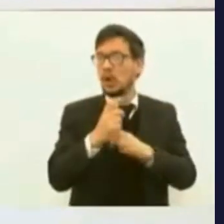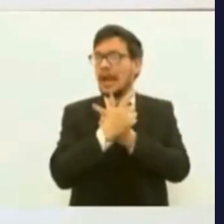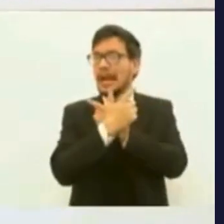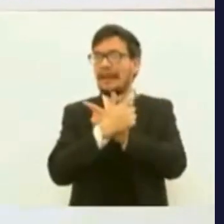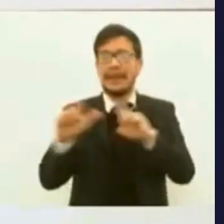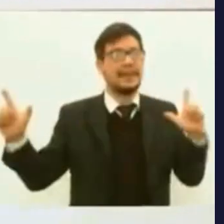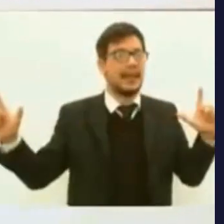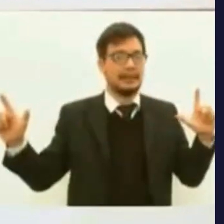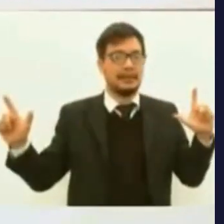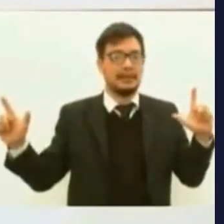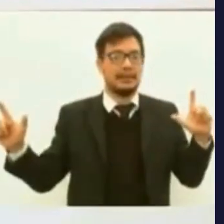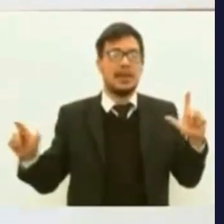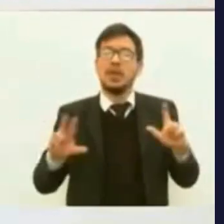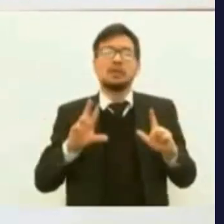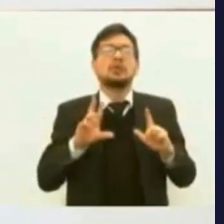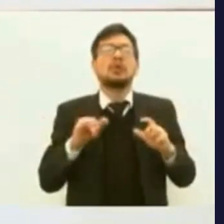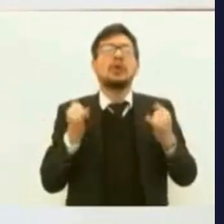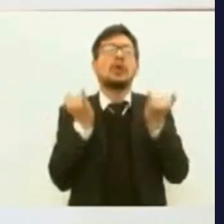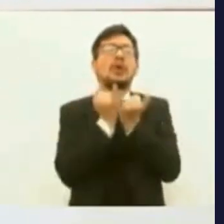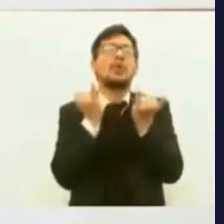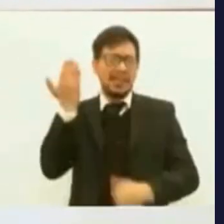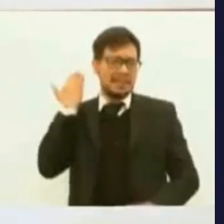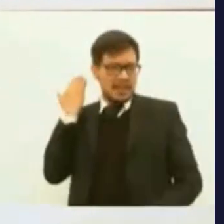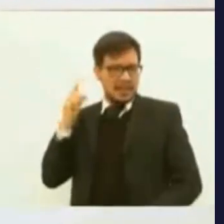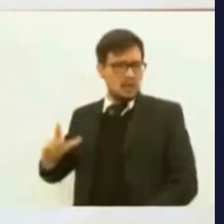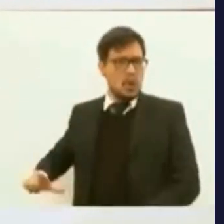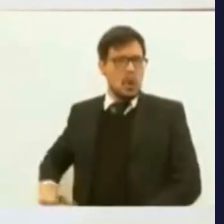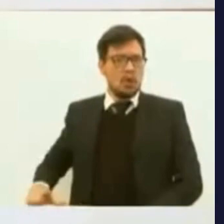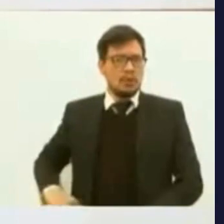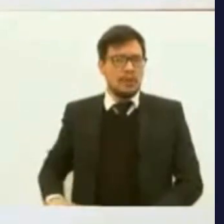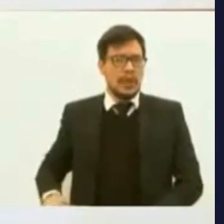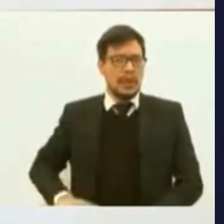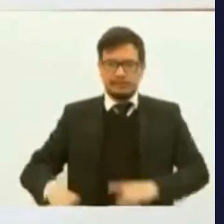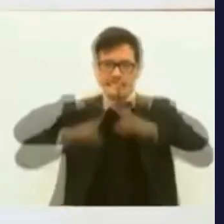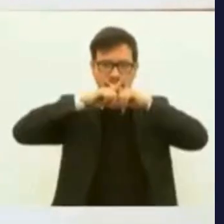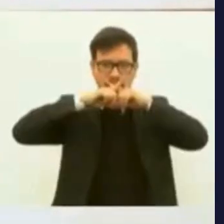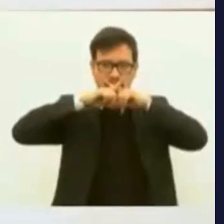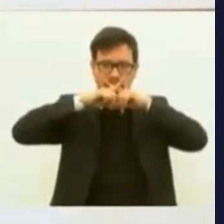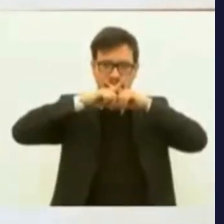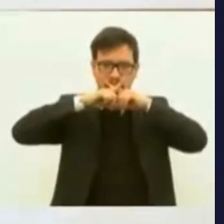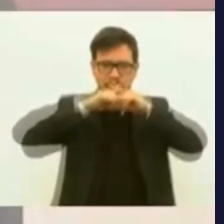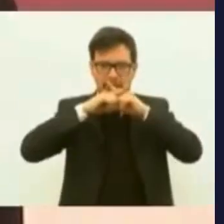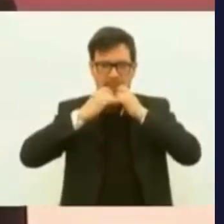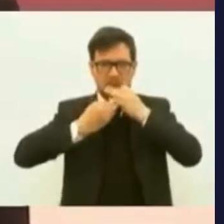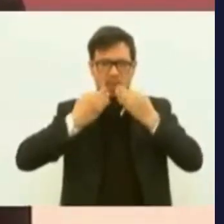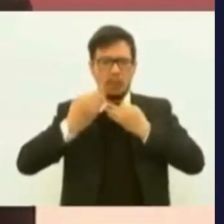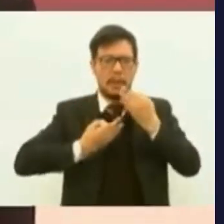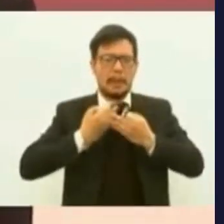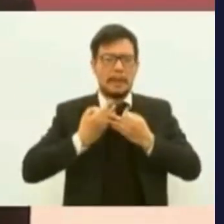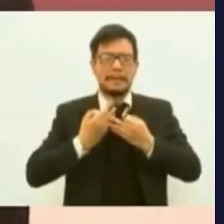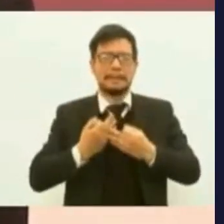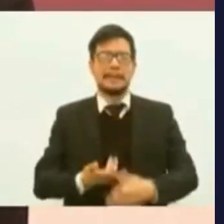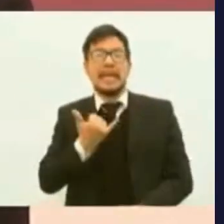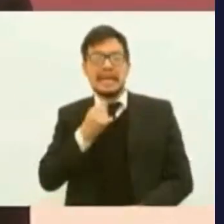No somos iguales. Los anteriores censuraban, pero no solo censuraban, sino